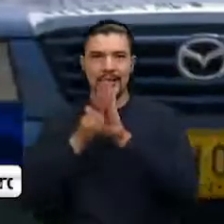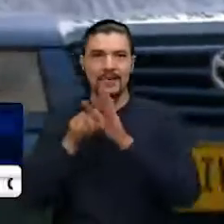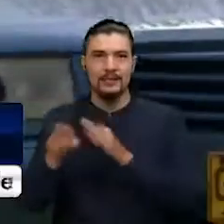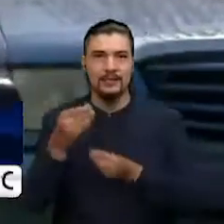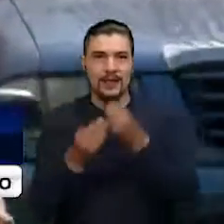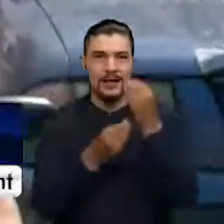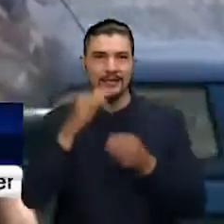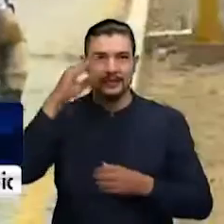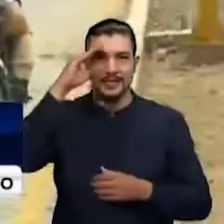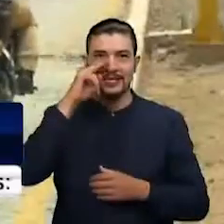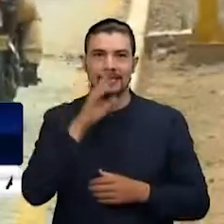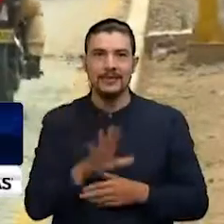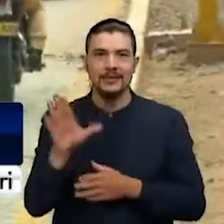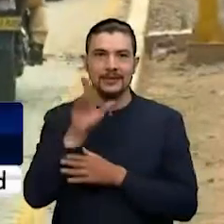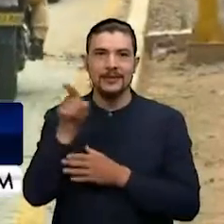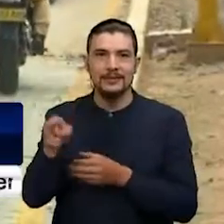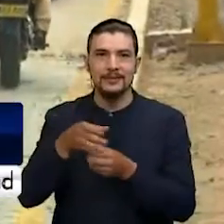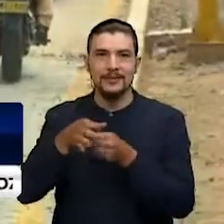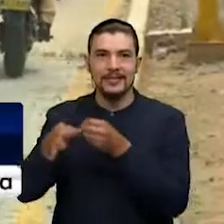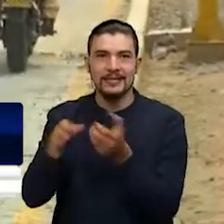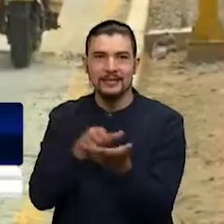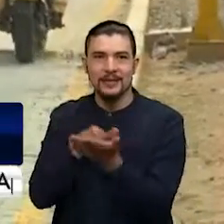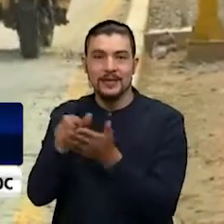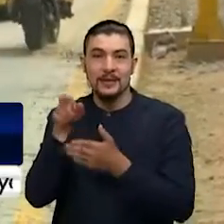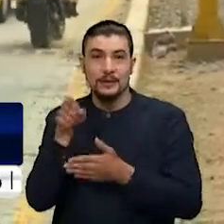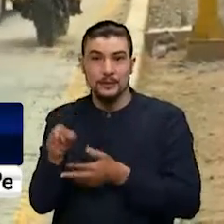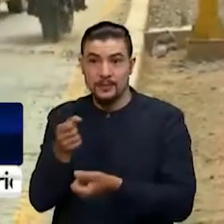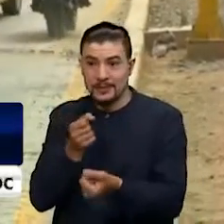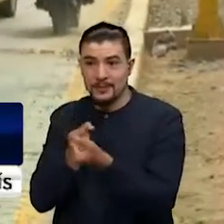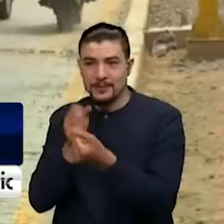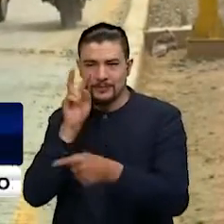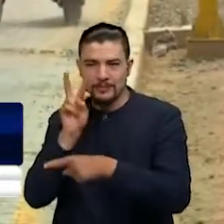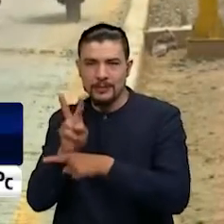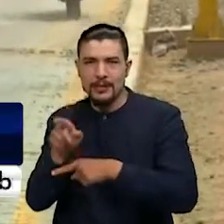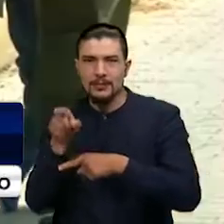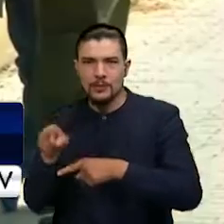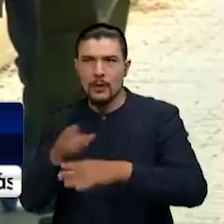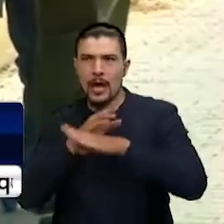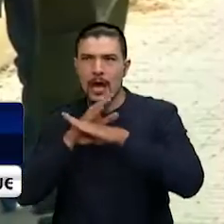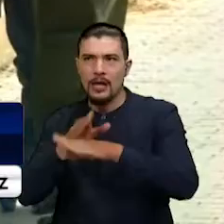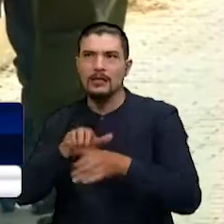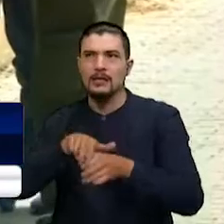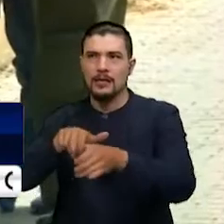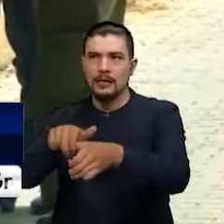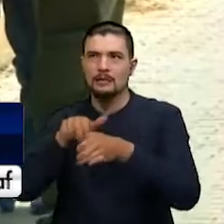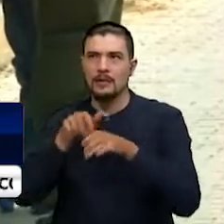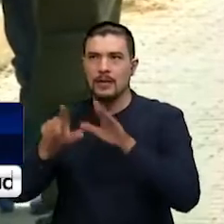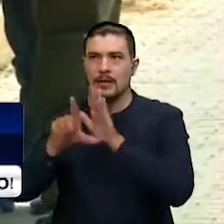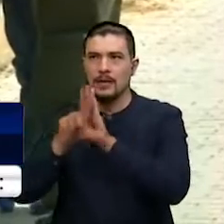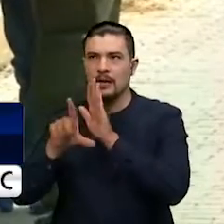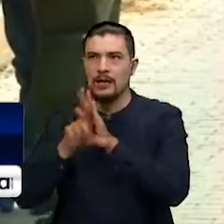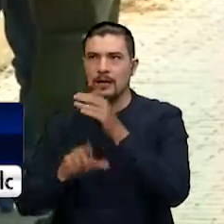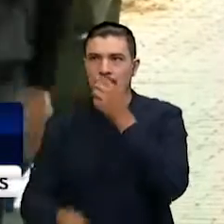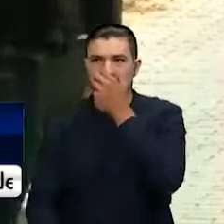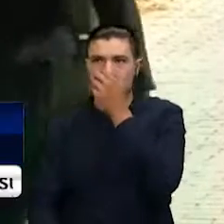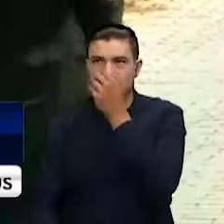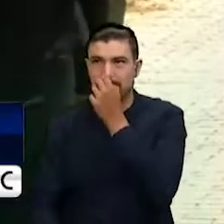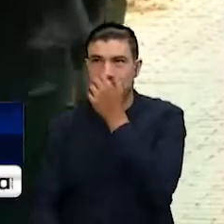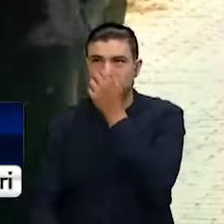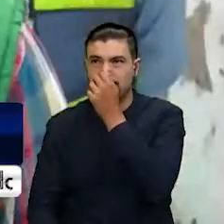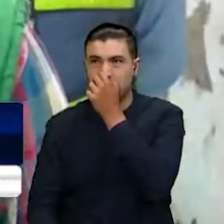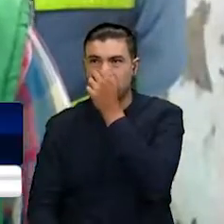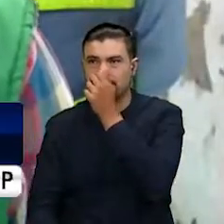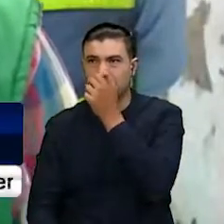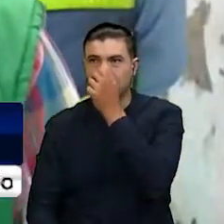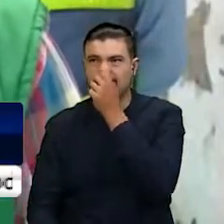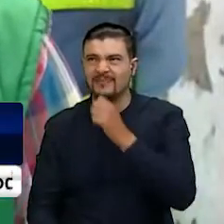autoridades en girón allí fueron reforzados los operativos contra este tipo de transporte ilegal se han realizado